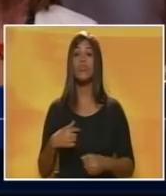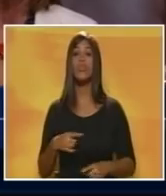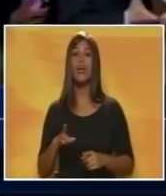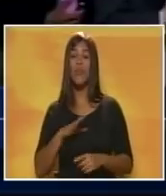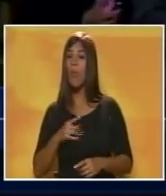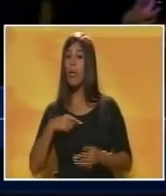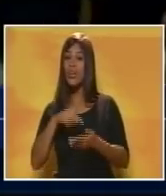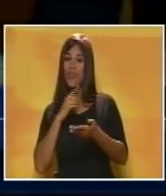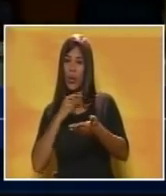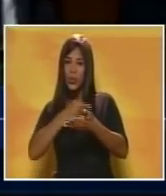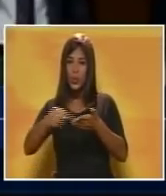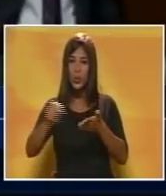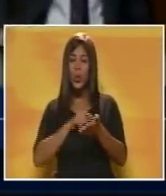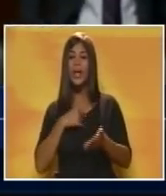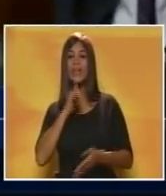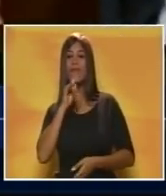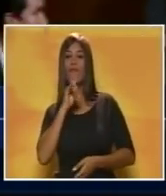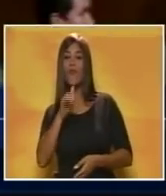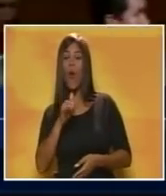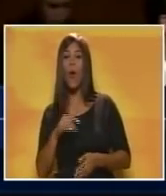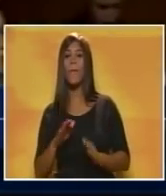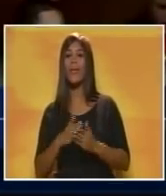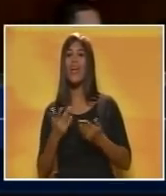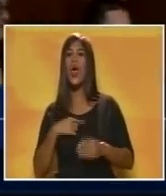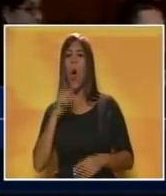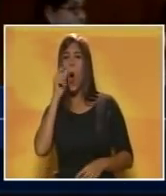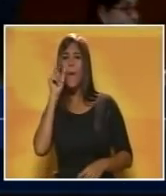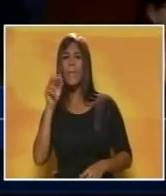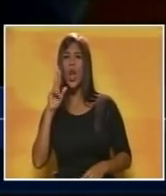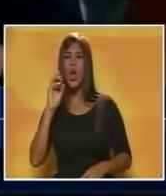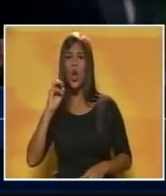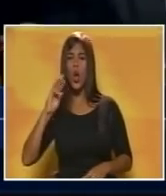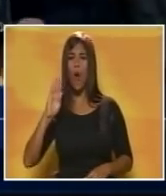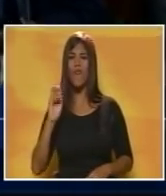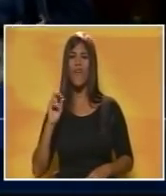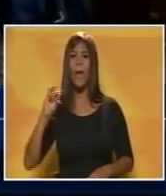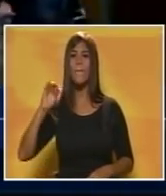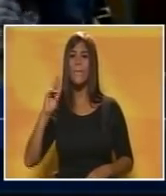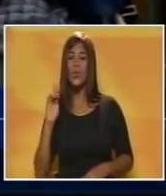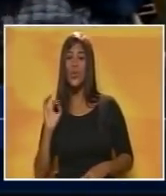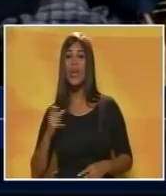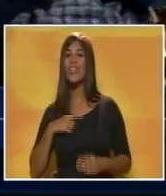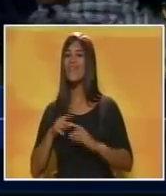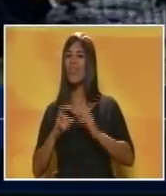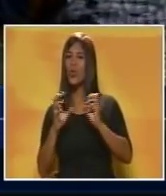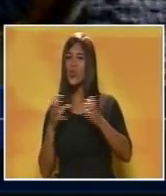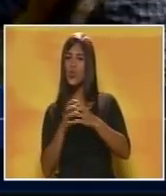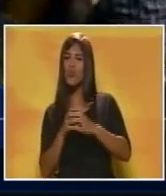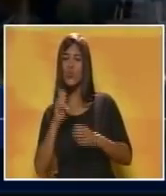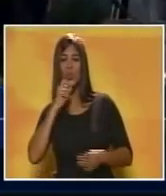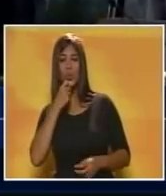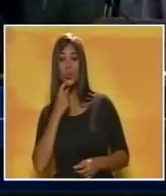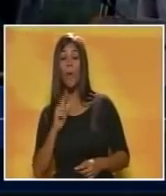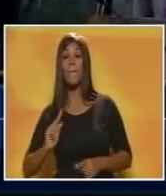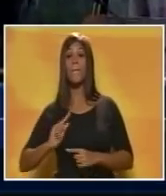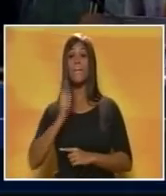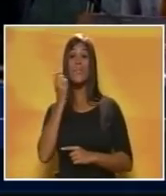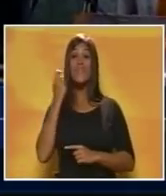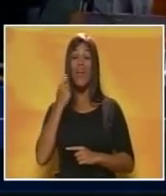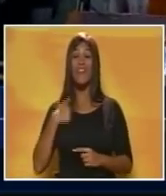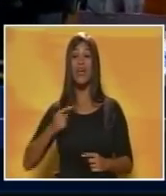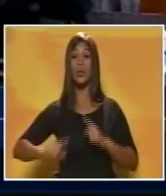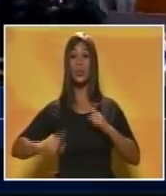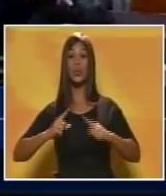sin tachaduras del informe fiscal especial de Robert Mueller sobre la trama rusa. Por primera vez en su mandato, Trump invocó el